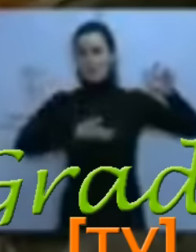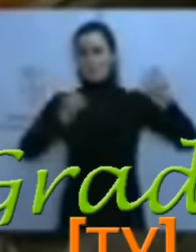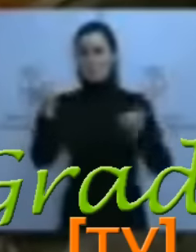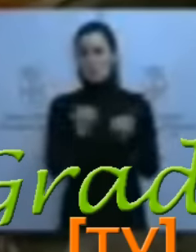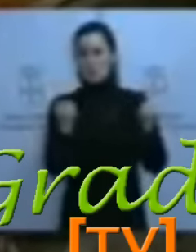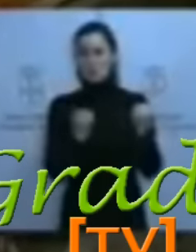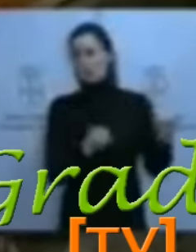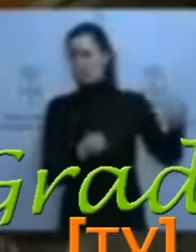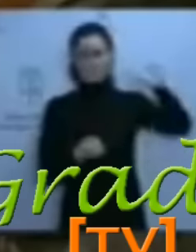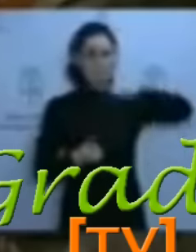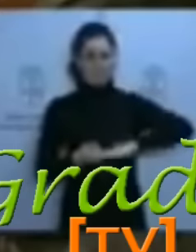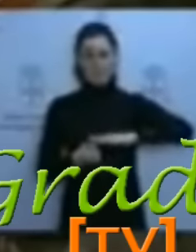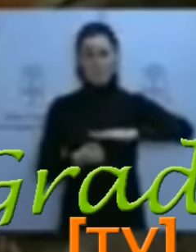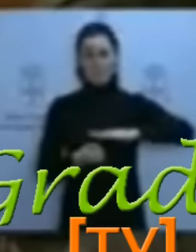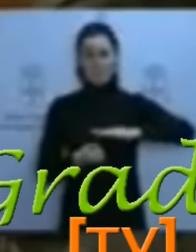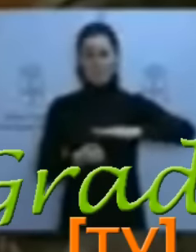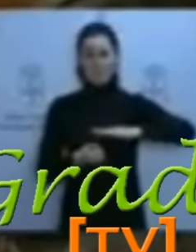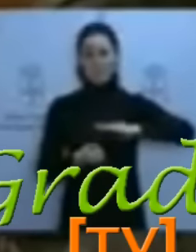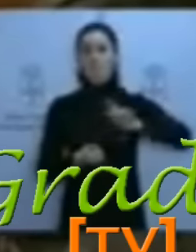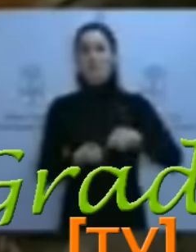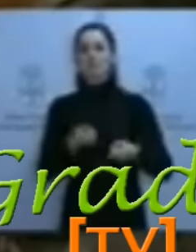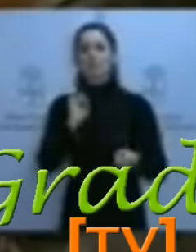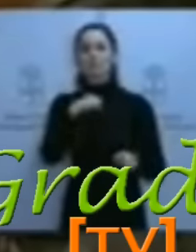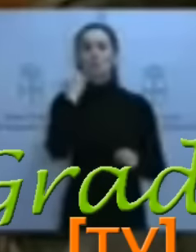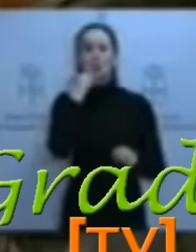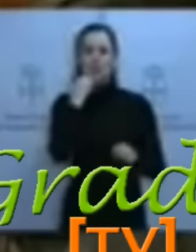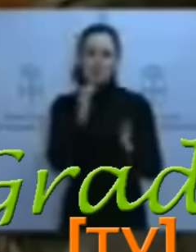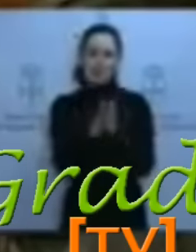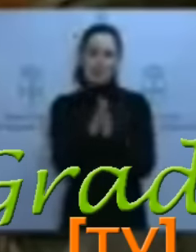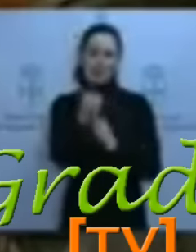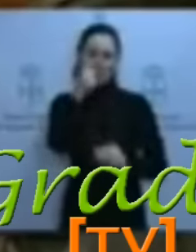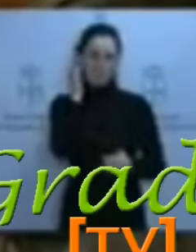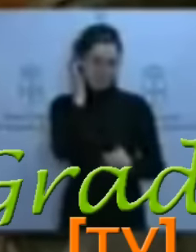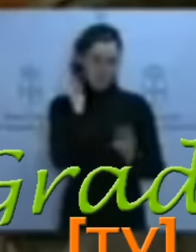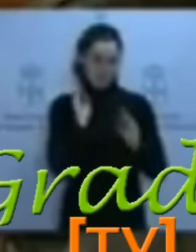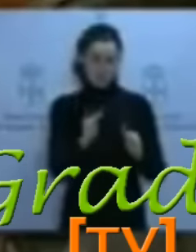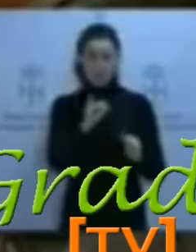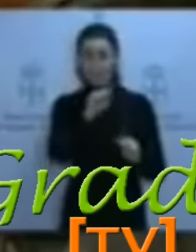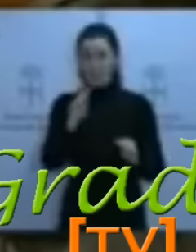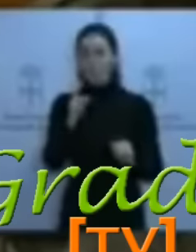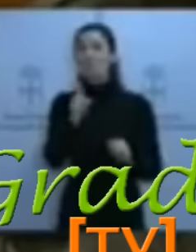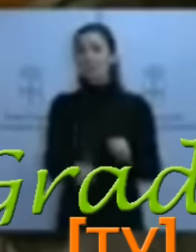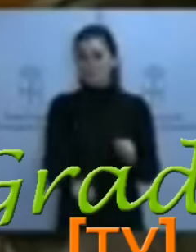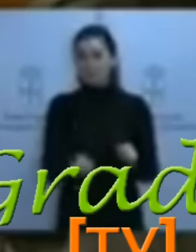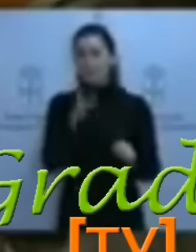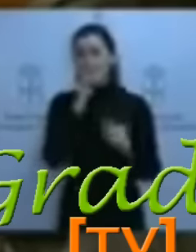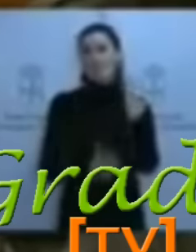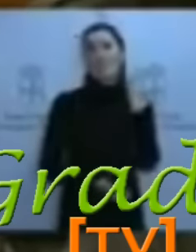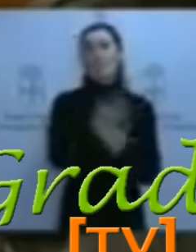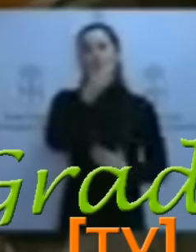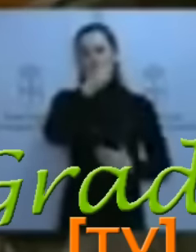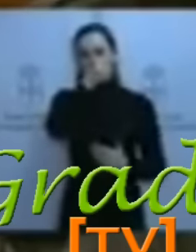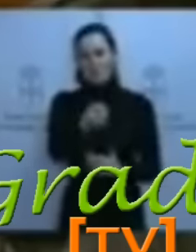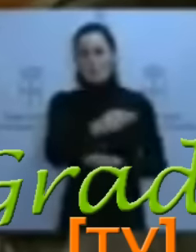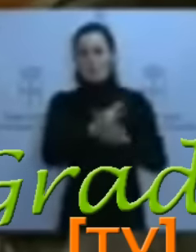la consejería en la puerta y por quejas de compañeros, incluso por Izquierda Unida, a instancias de la FSA que había